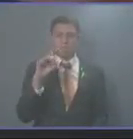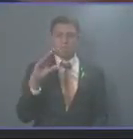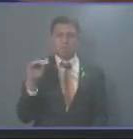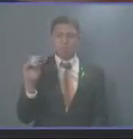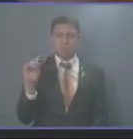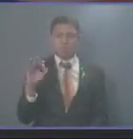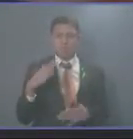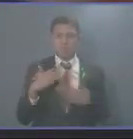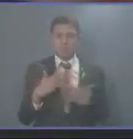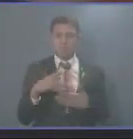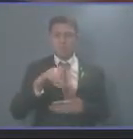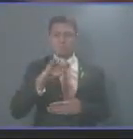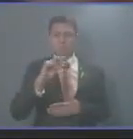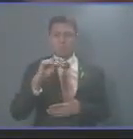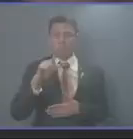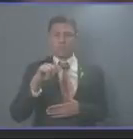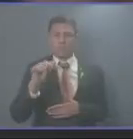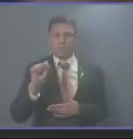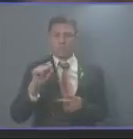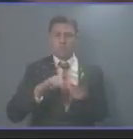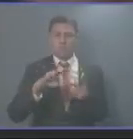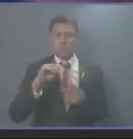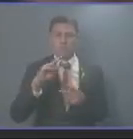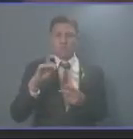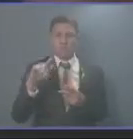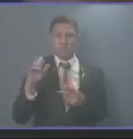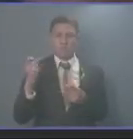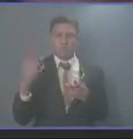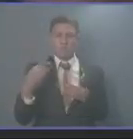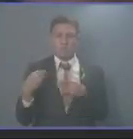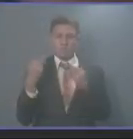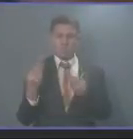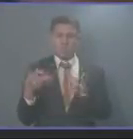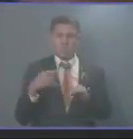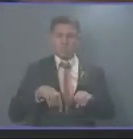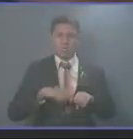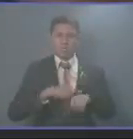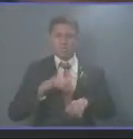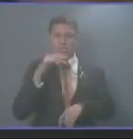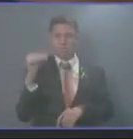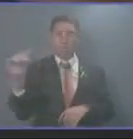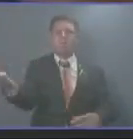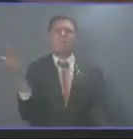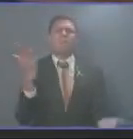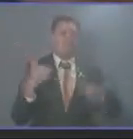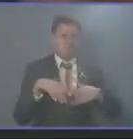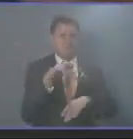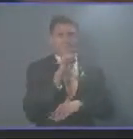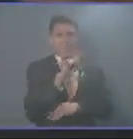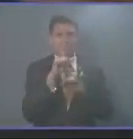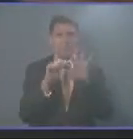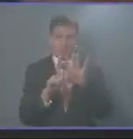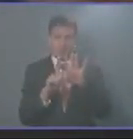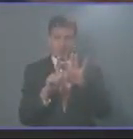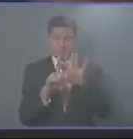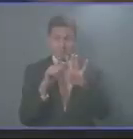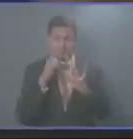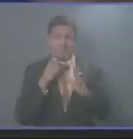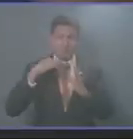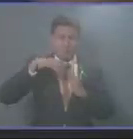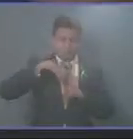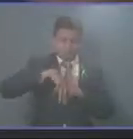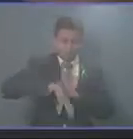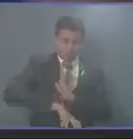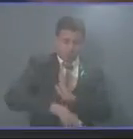de pinzas y cables. Han sido recibidos en esta nación más de 26 pozos